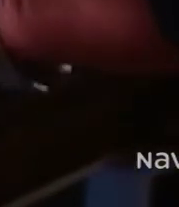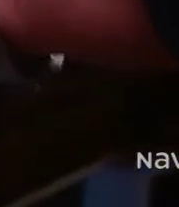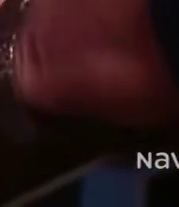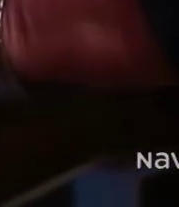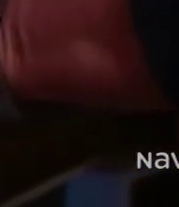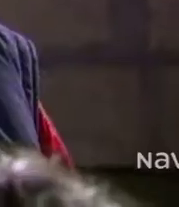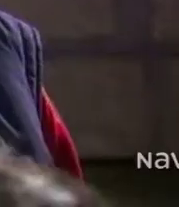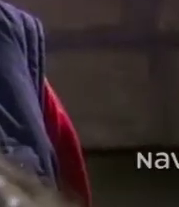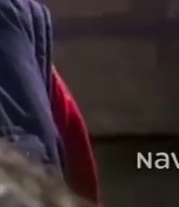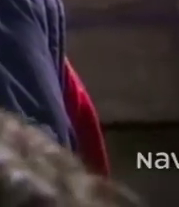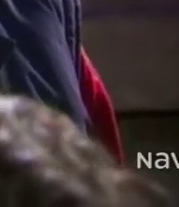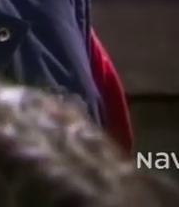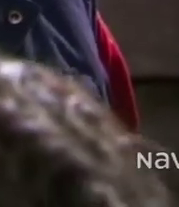adorada